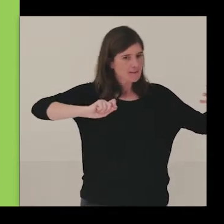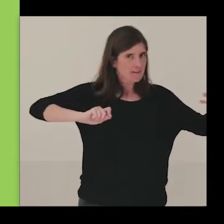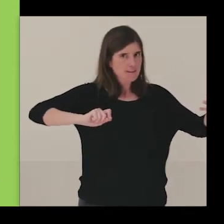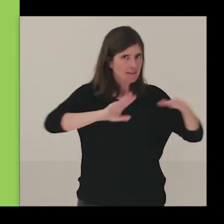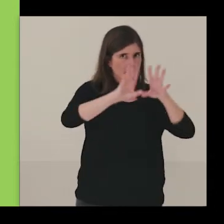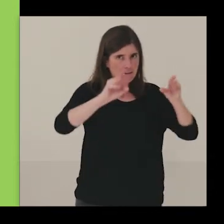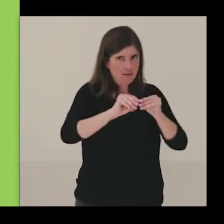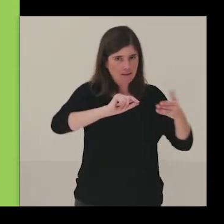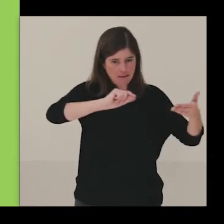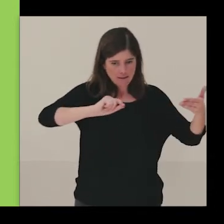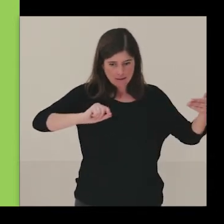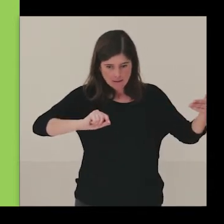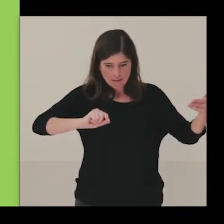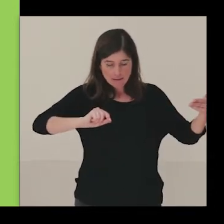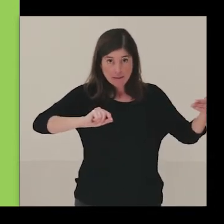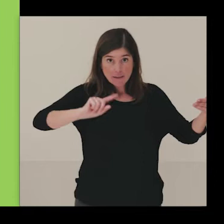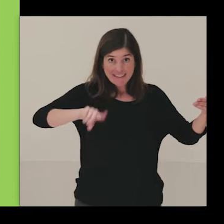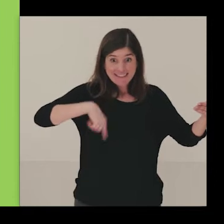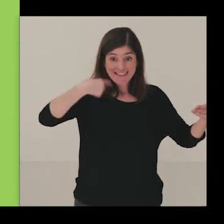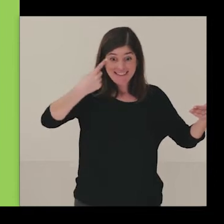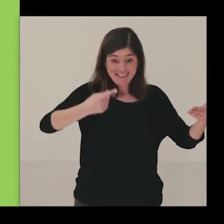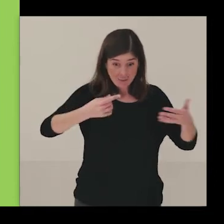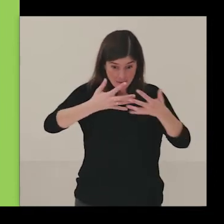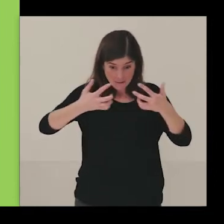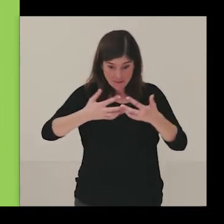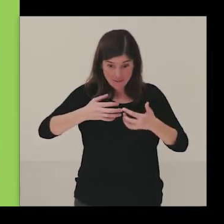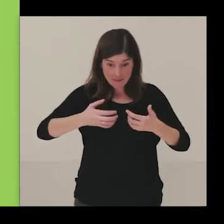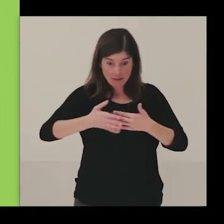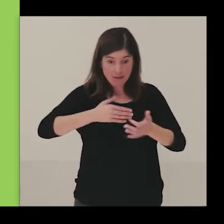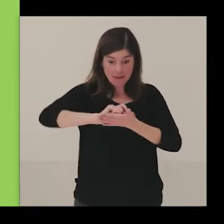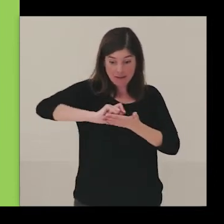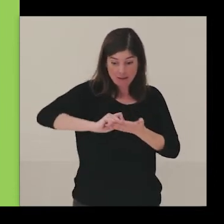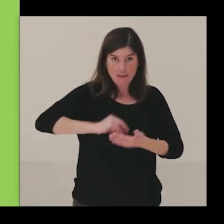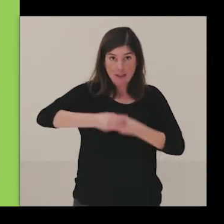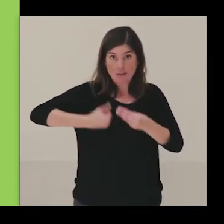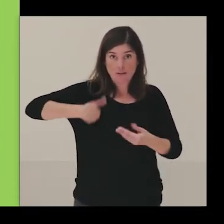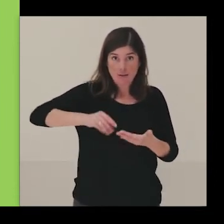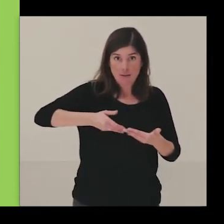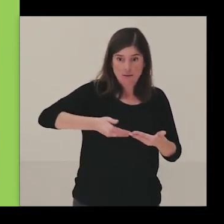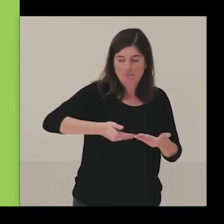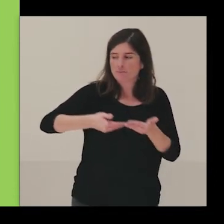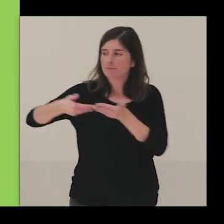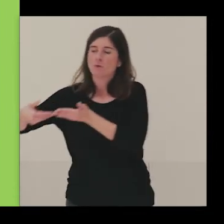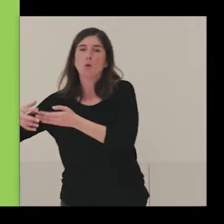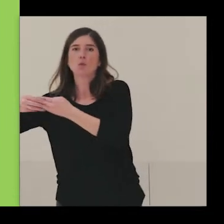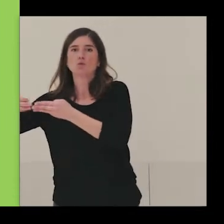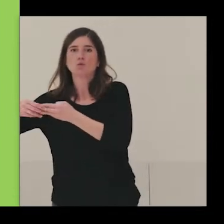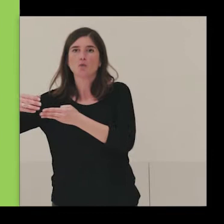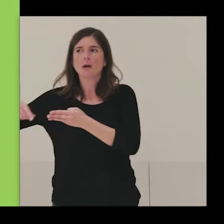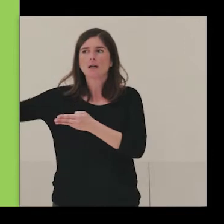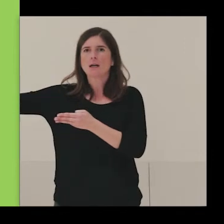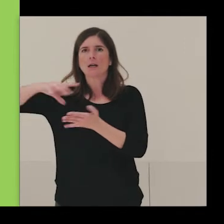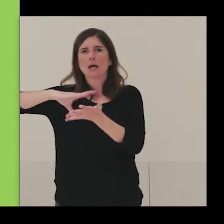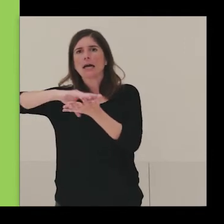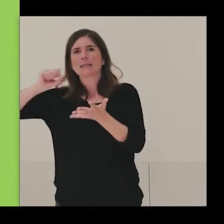borrador tenemos ya el proceso de validación. Grupos de personas con dificultades de comprensión